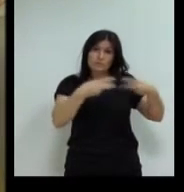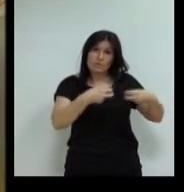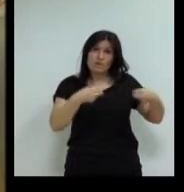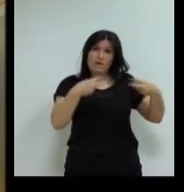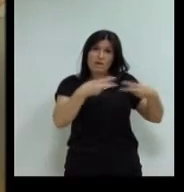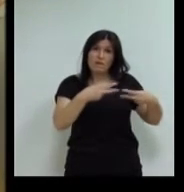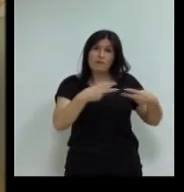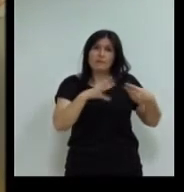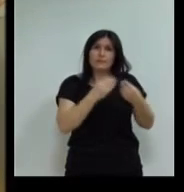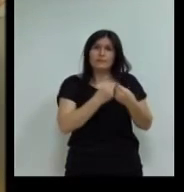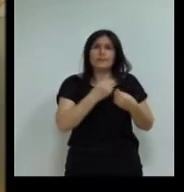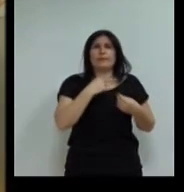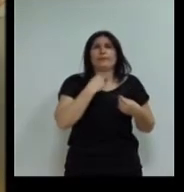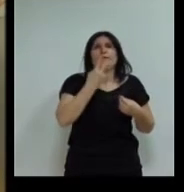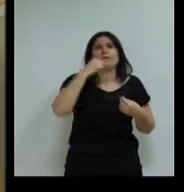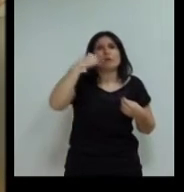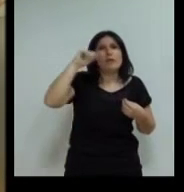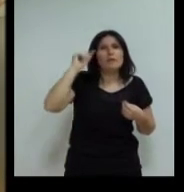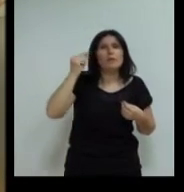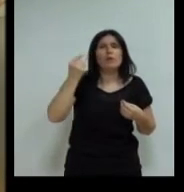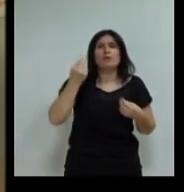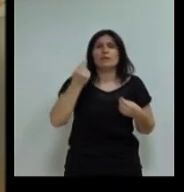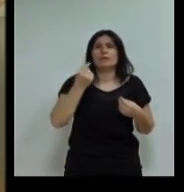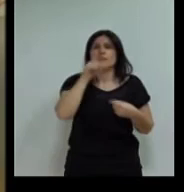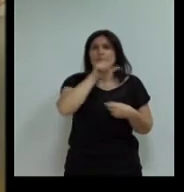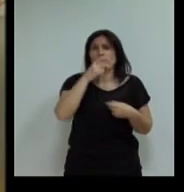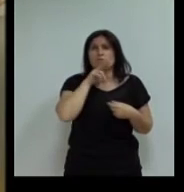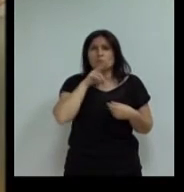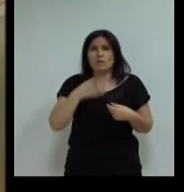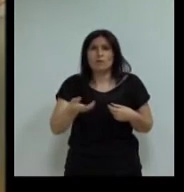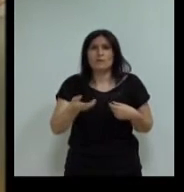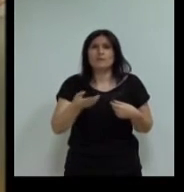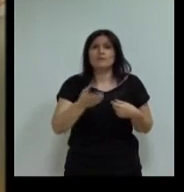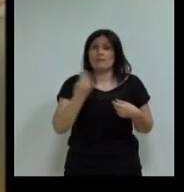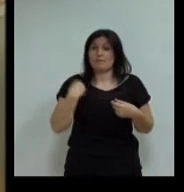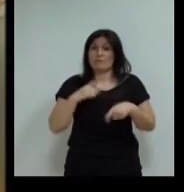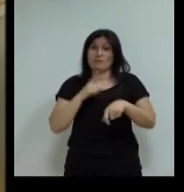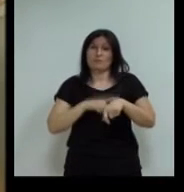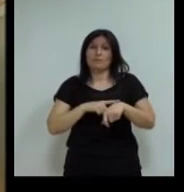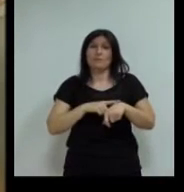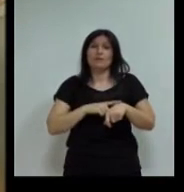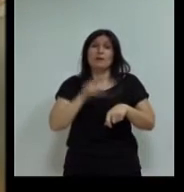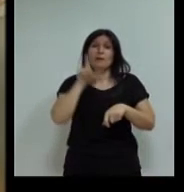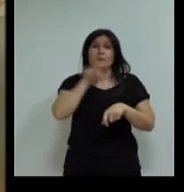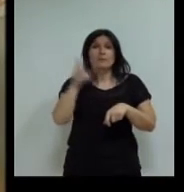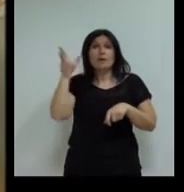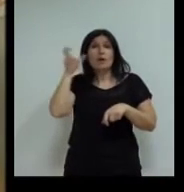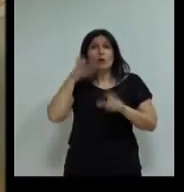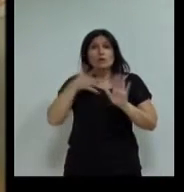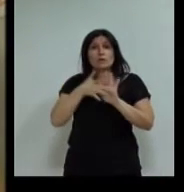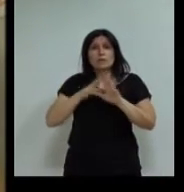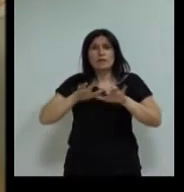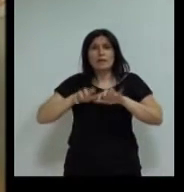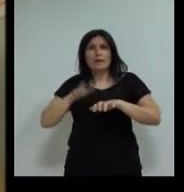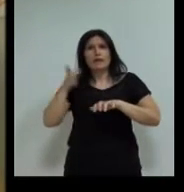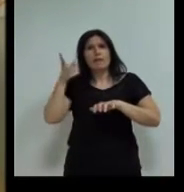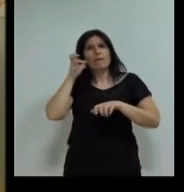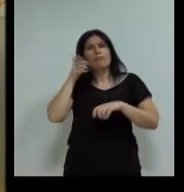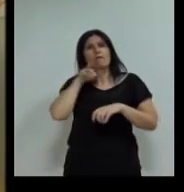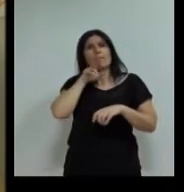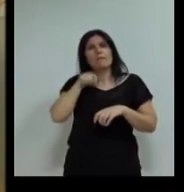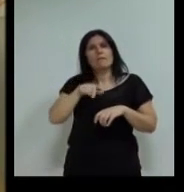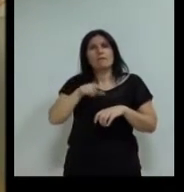marcando locutores, entonaciones y a la vez una persona, la audiodescriptora en este caso, pues trabajando en paralelo. Pues normalmente la persona